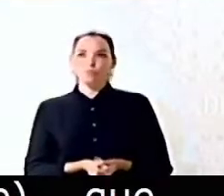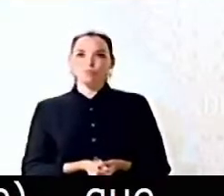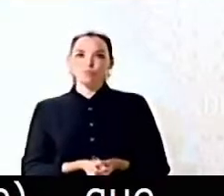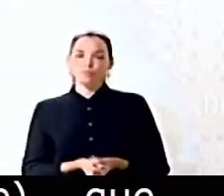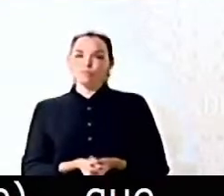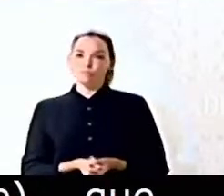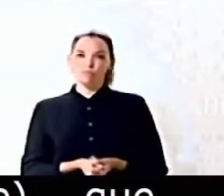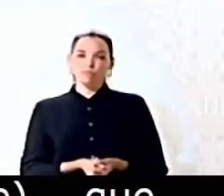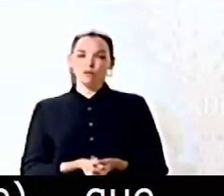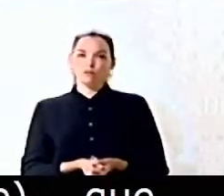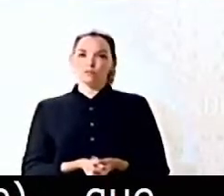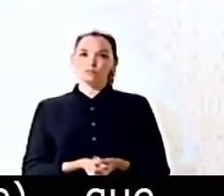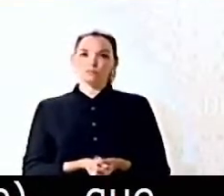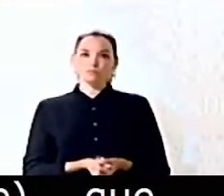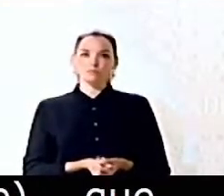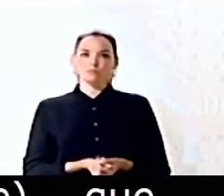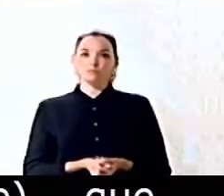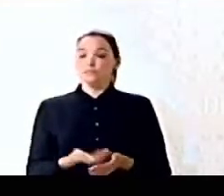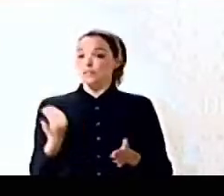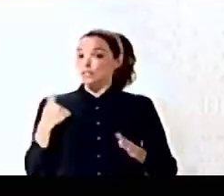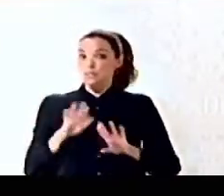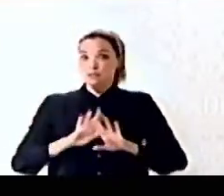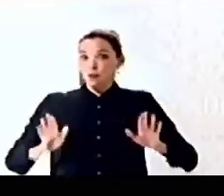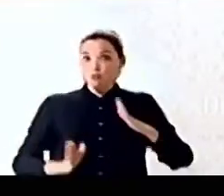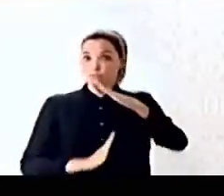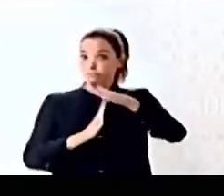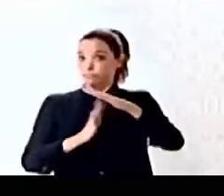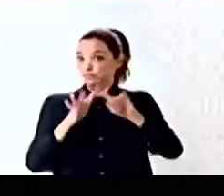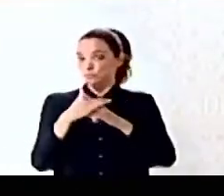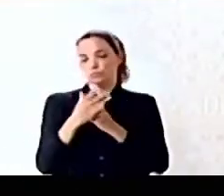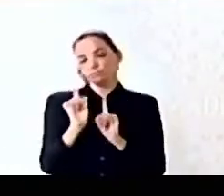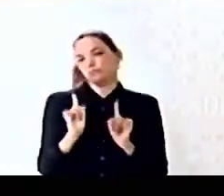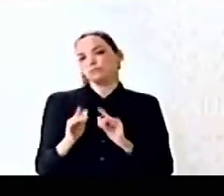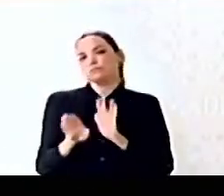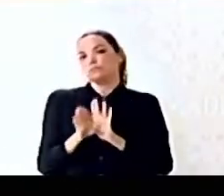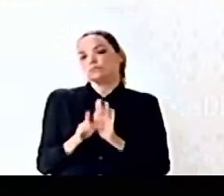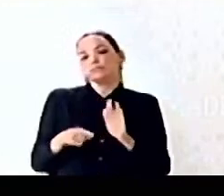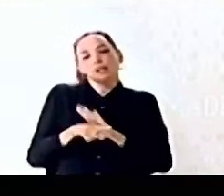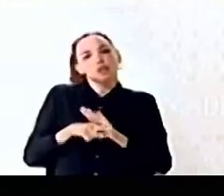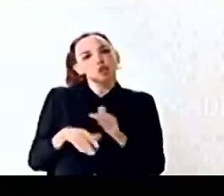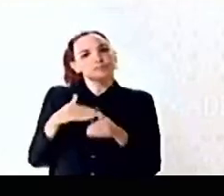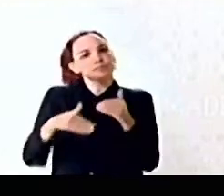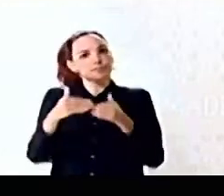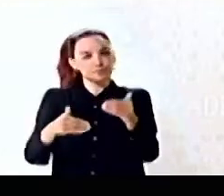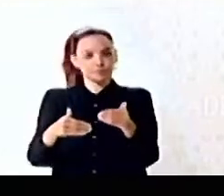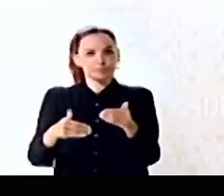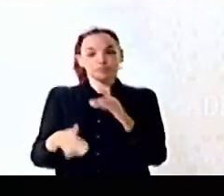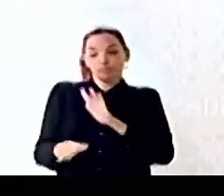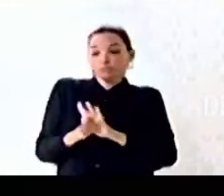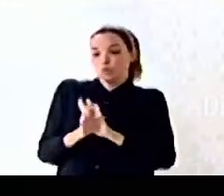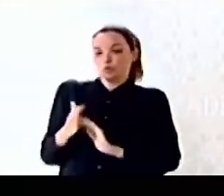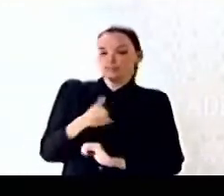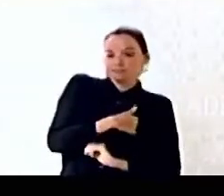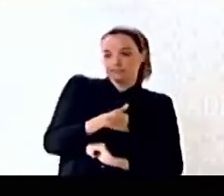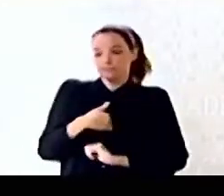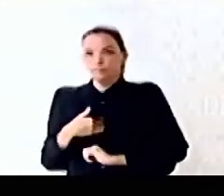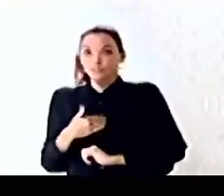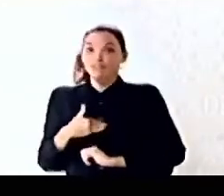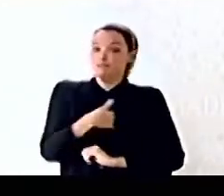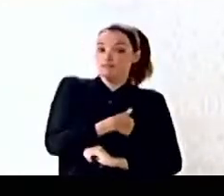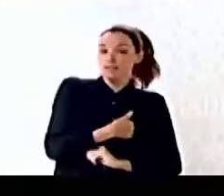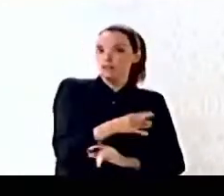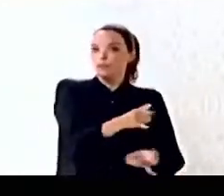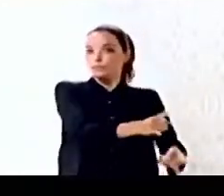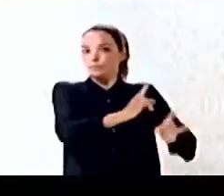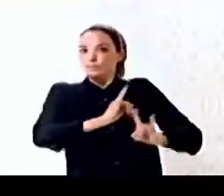¿Esto significa que tenemos que parar aquí? No, significa que tenemos que seguir en dos sentidos. Seguir captando a gente